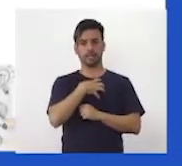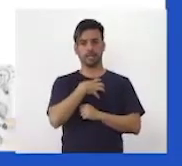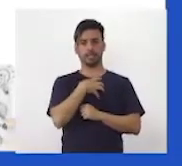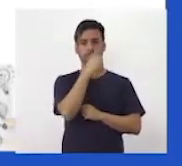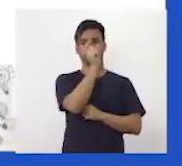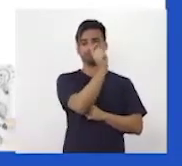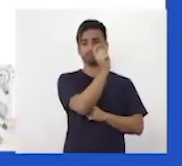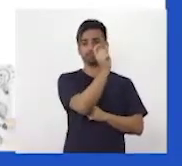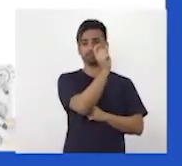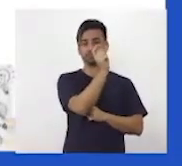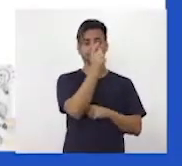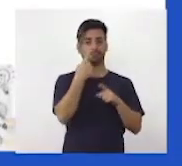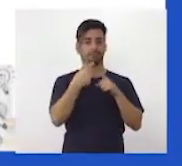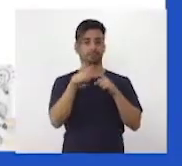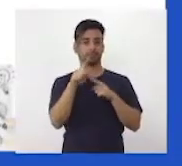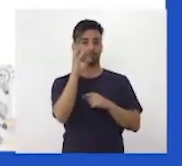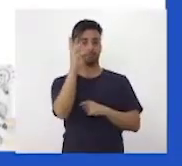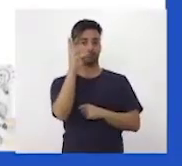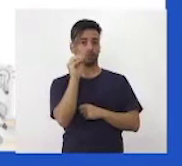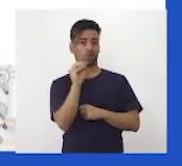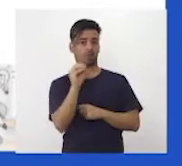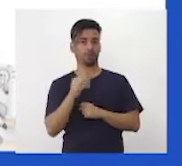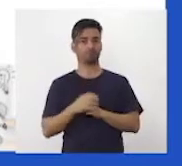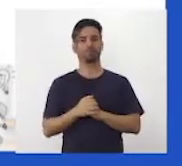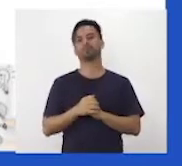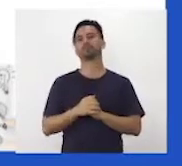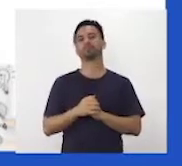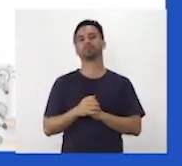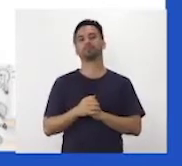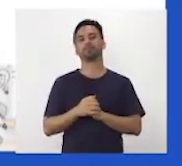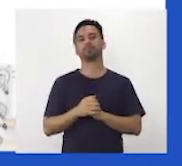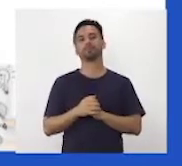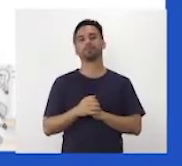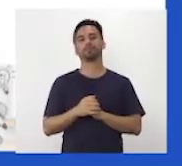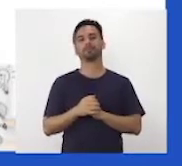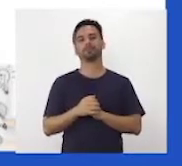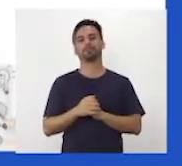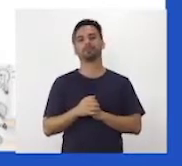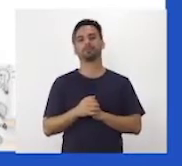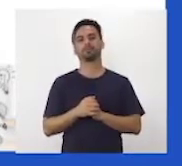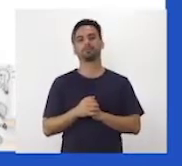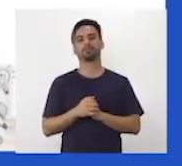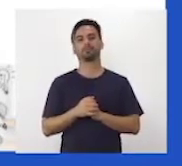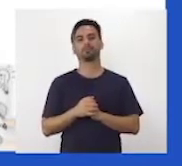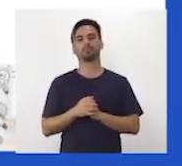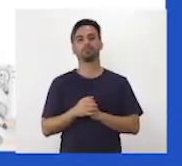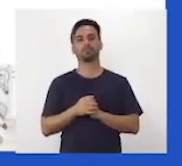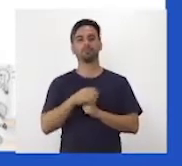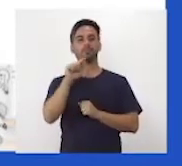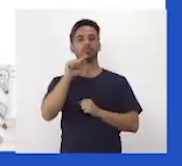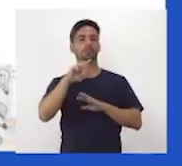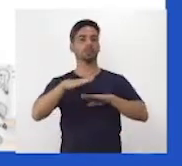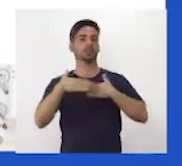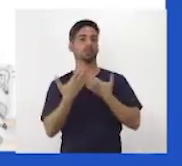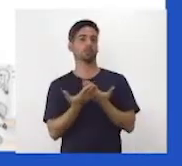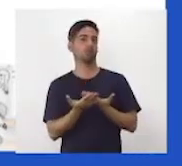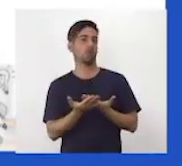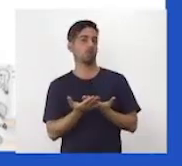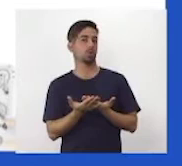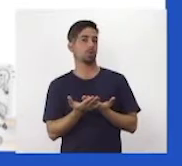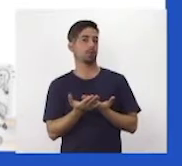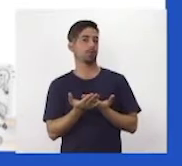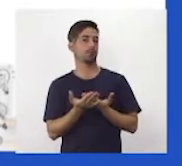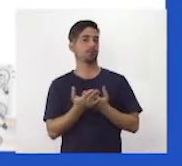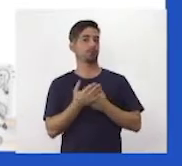monomio está compuesto por una parte literal y una parte donde están presentes los coeficientes, la